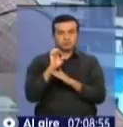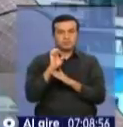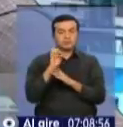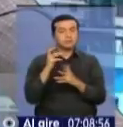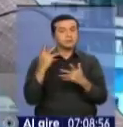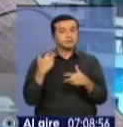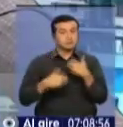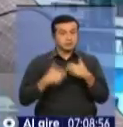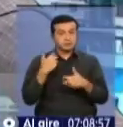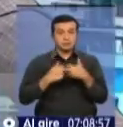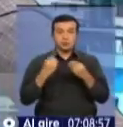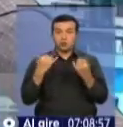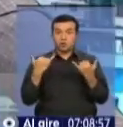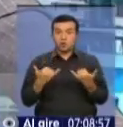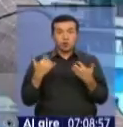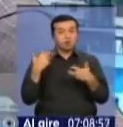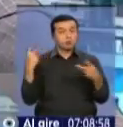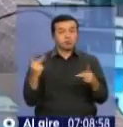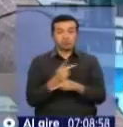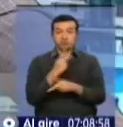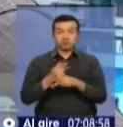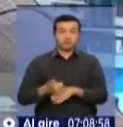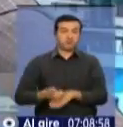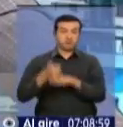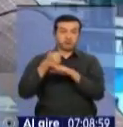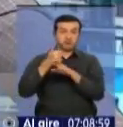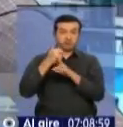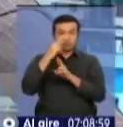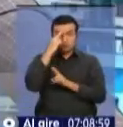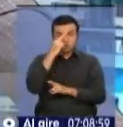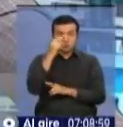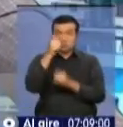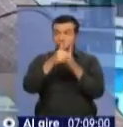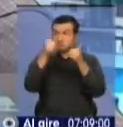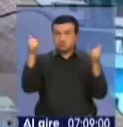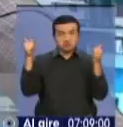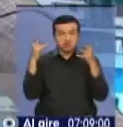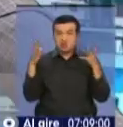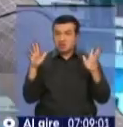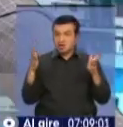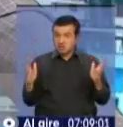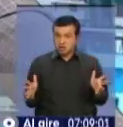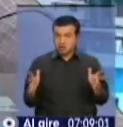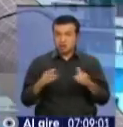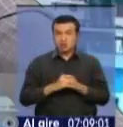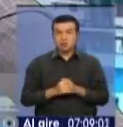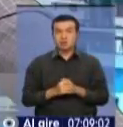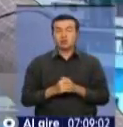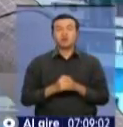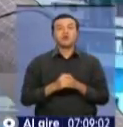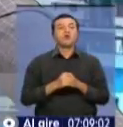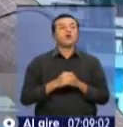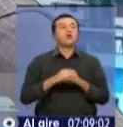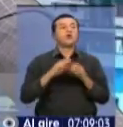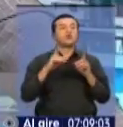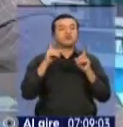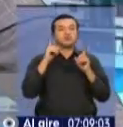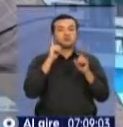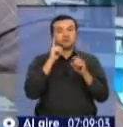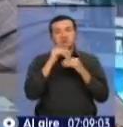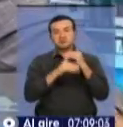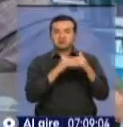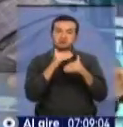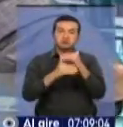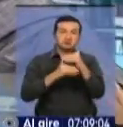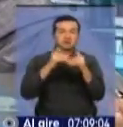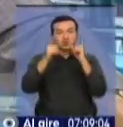un régimen autoritario, no se respetaron las funciones del Estado, hay órganos de control que marchan de